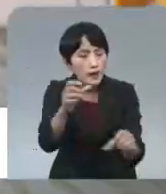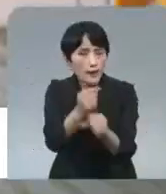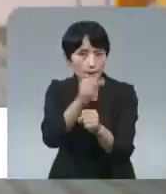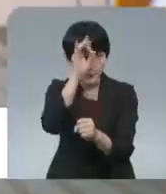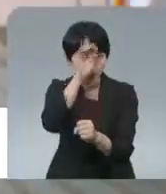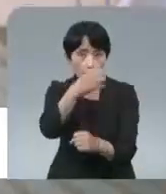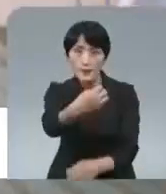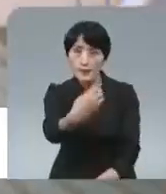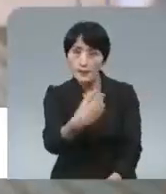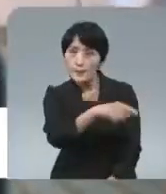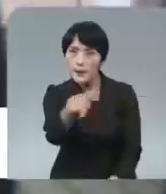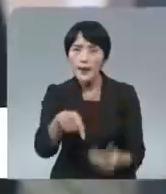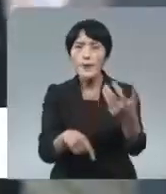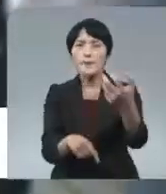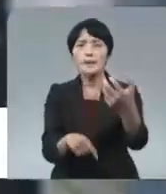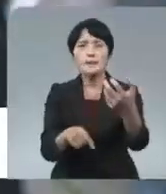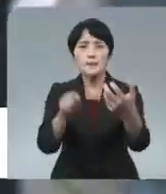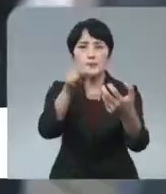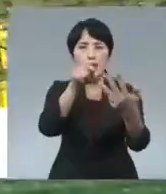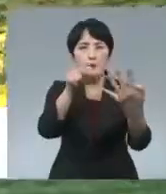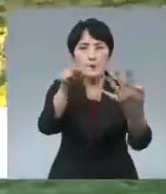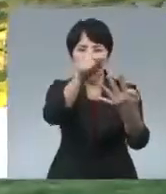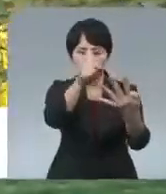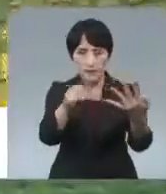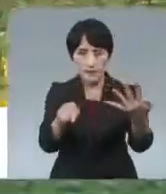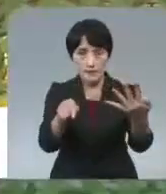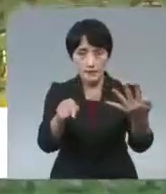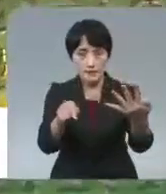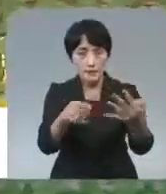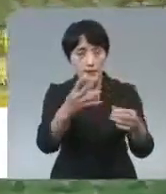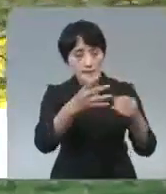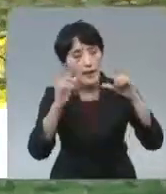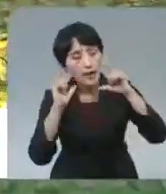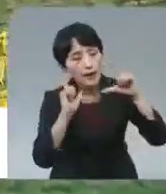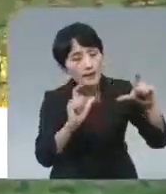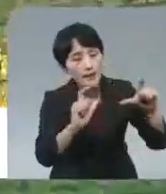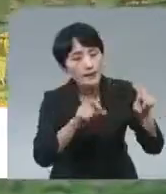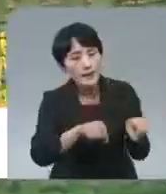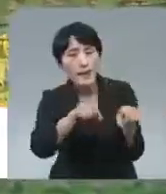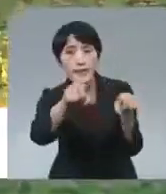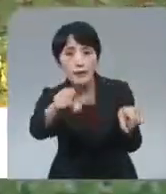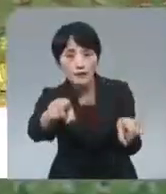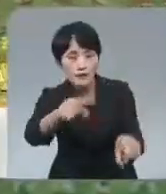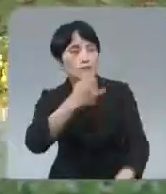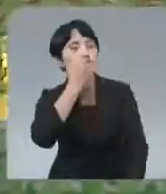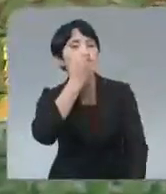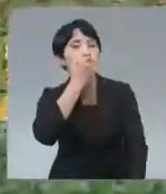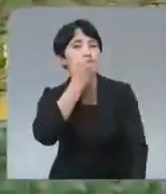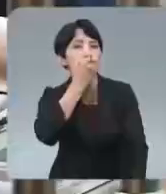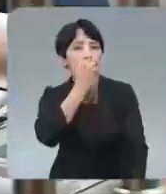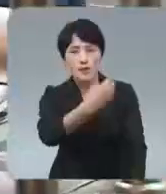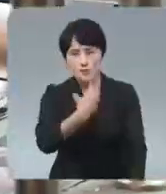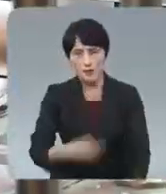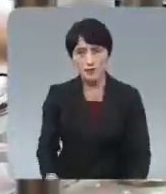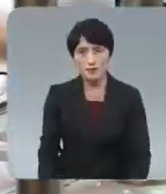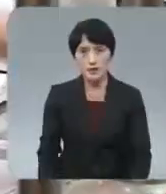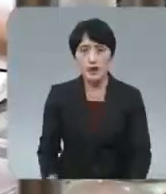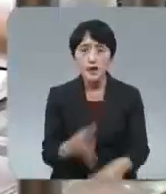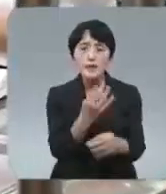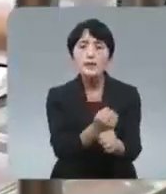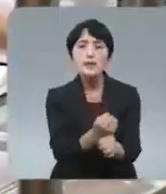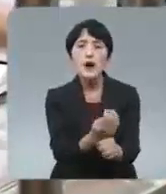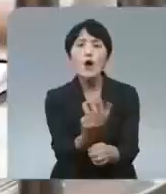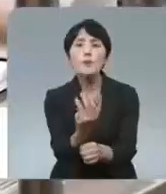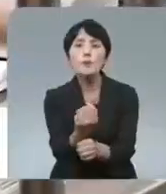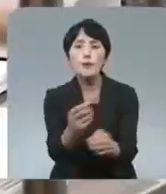se mostró a favor de continuar así hasta finales de agosto mientras que un 25 1% dijo preferir estar hasta septiembre y un